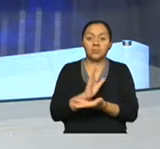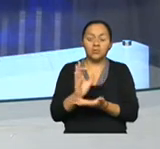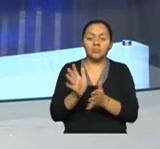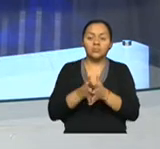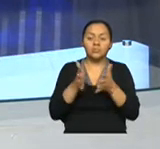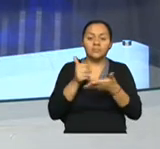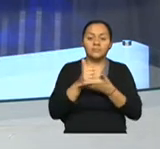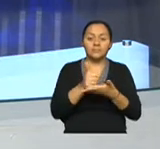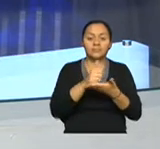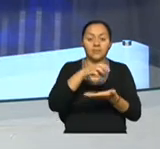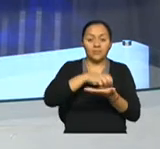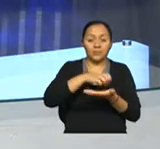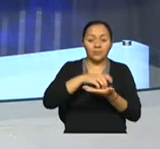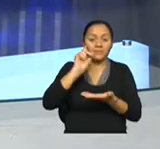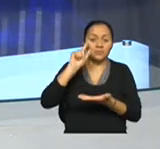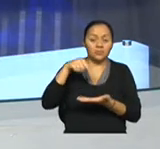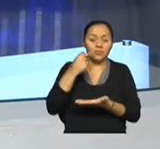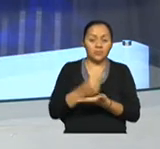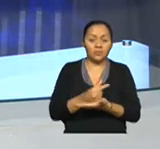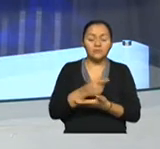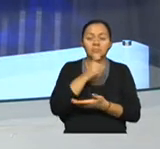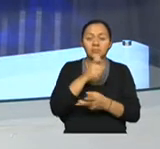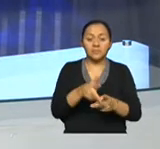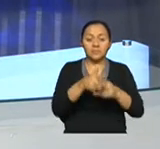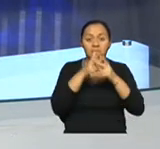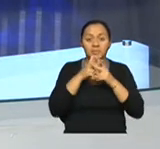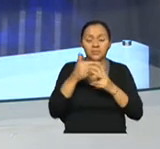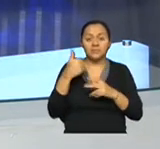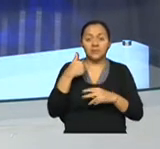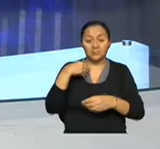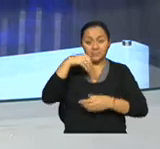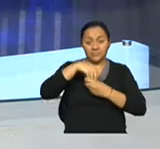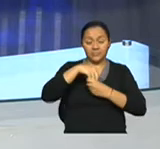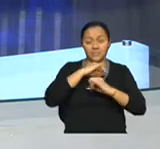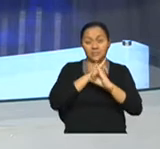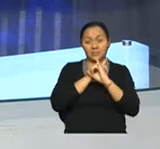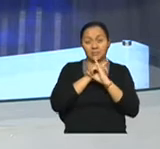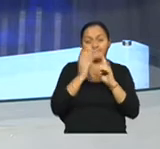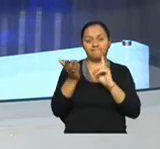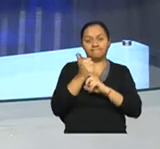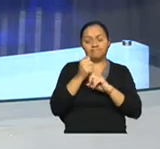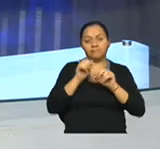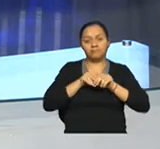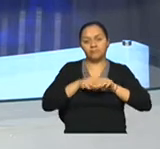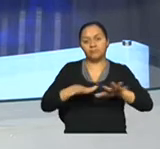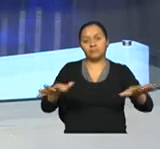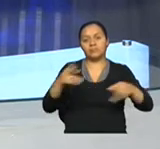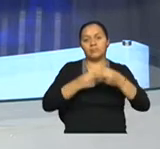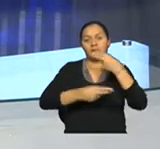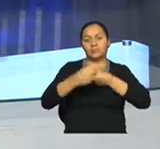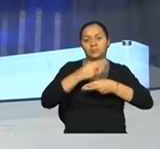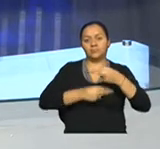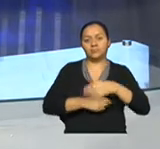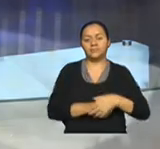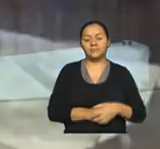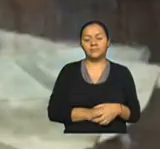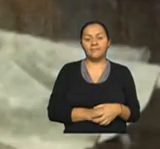de la provincia del Guayas, quienes con los créditos otorgados por esta entidad han logrado expandir sus negocios.